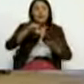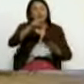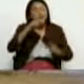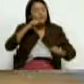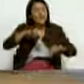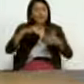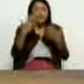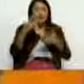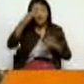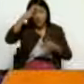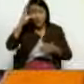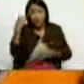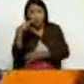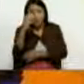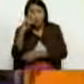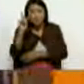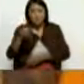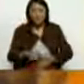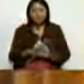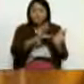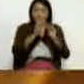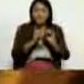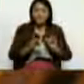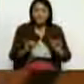de Cuba y de Colombia Jesús Manuel marchán la noticia